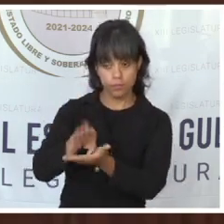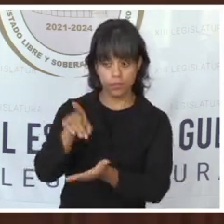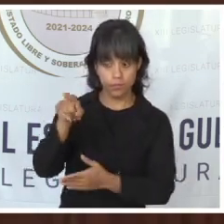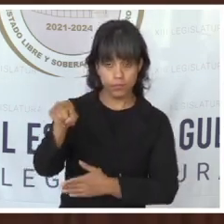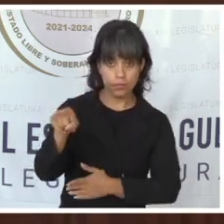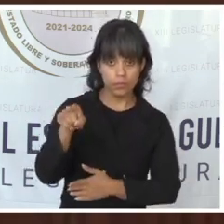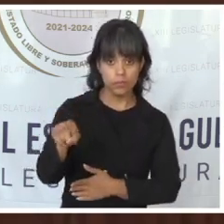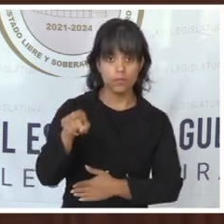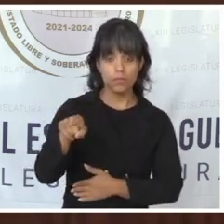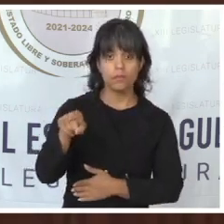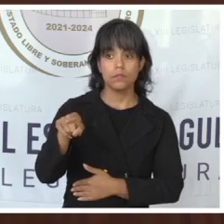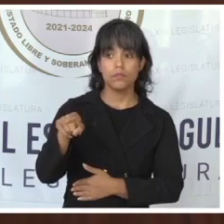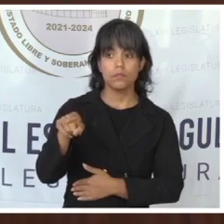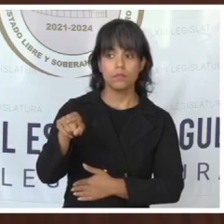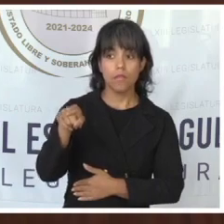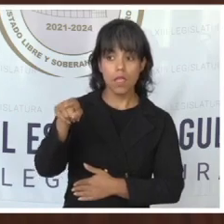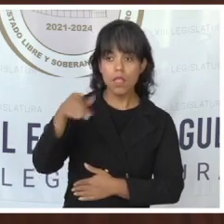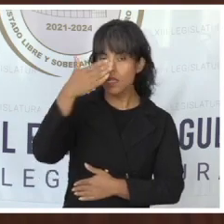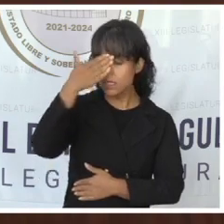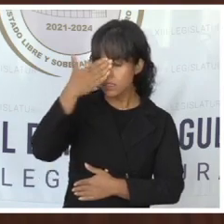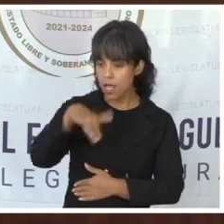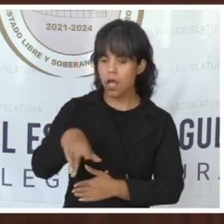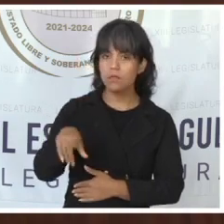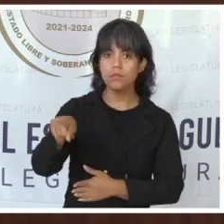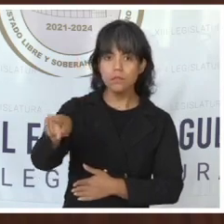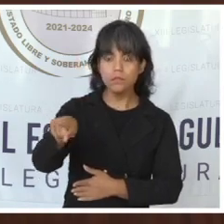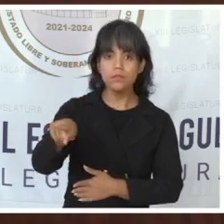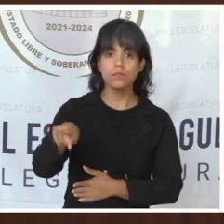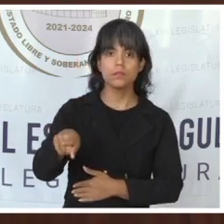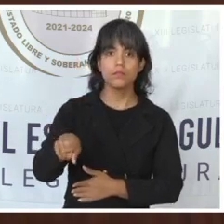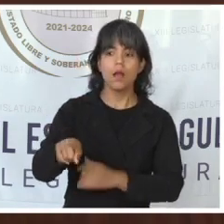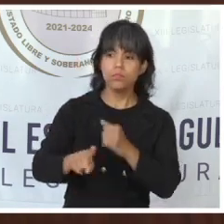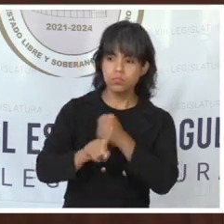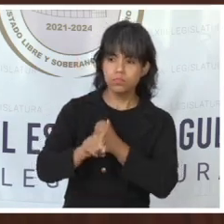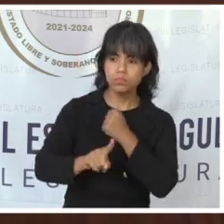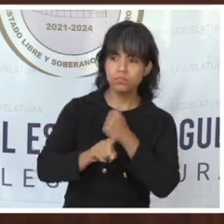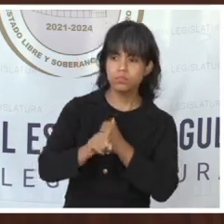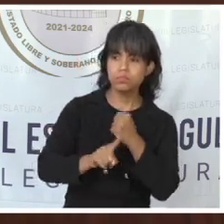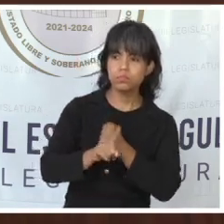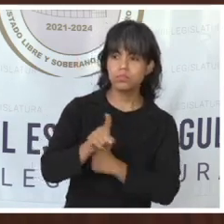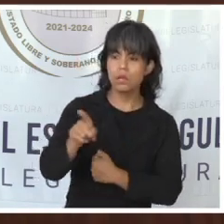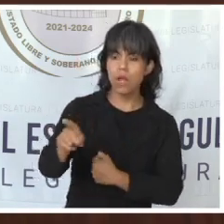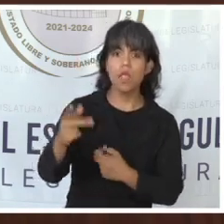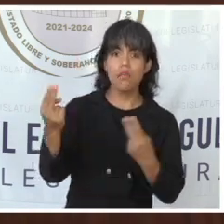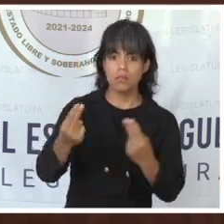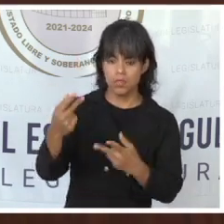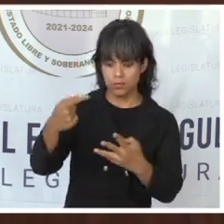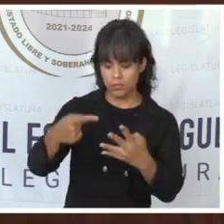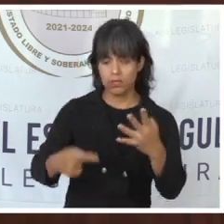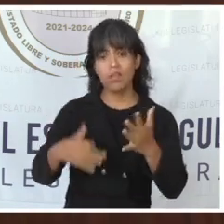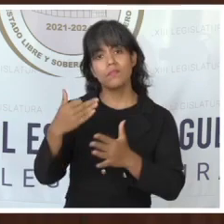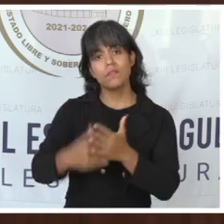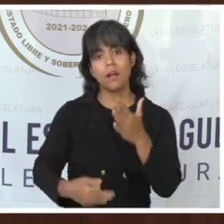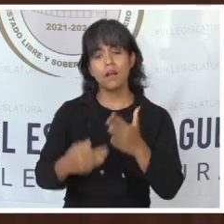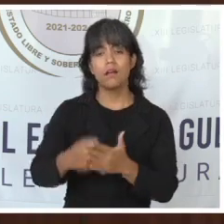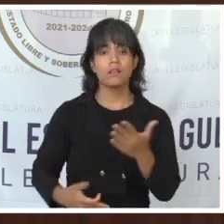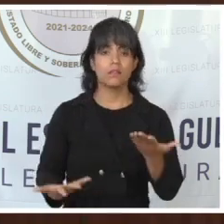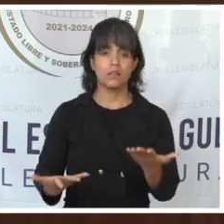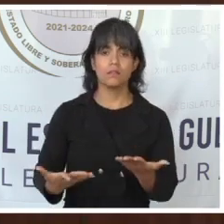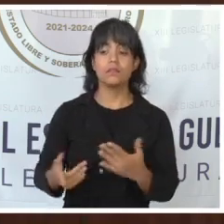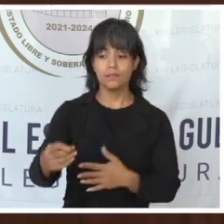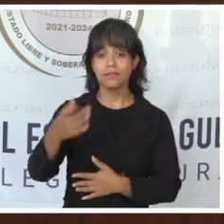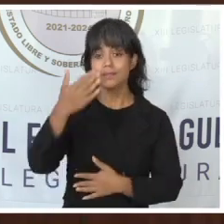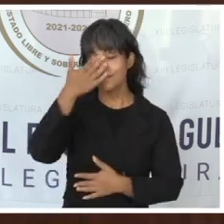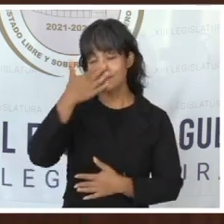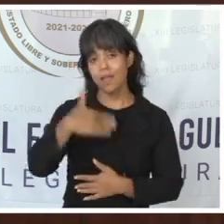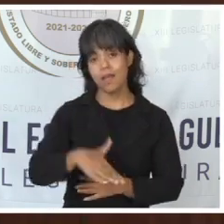discapacidad, solamente ella sabe o él lo que realmente se necesita para tener condiciones. Los